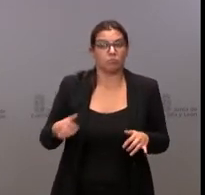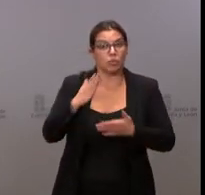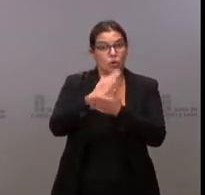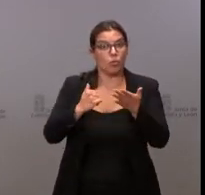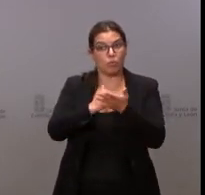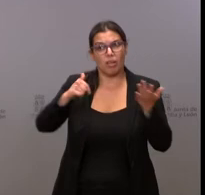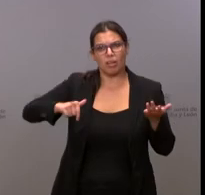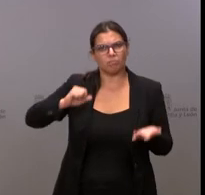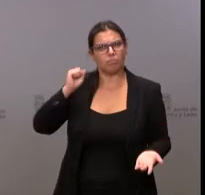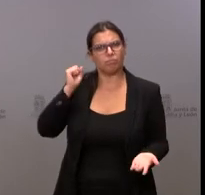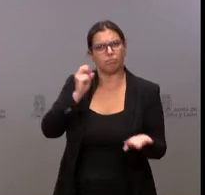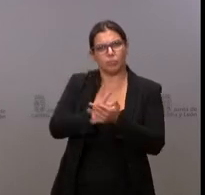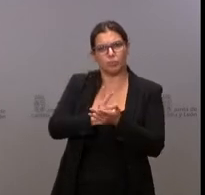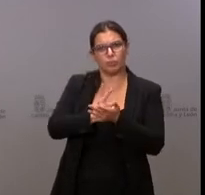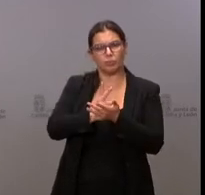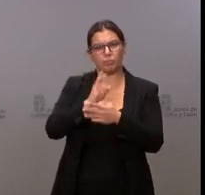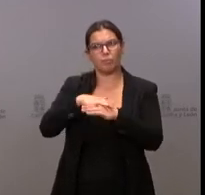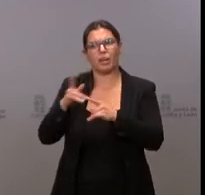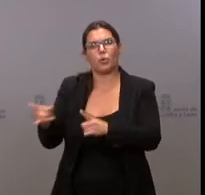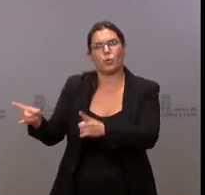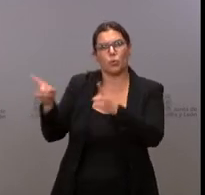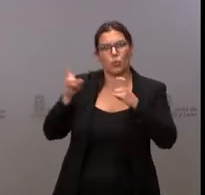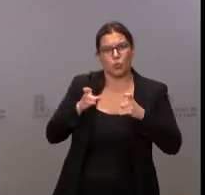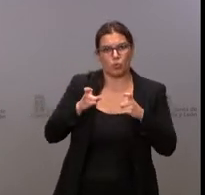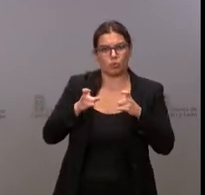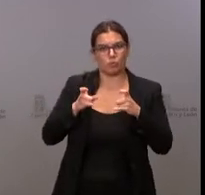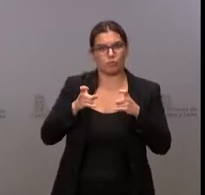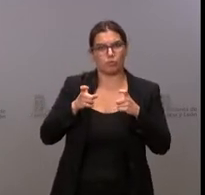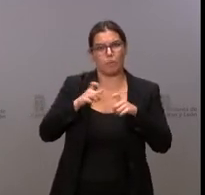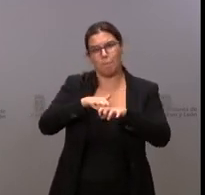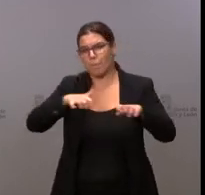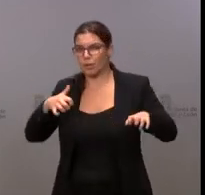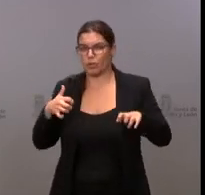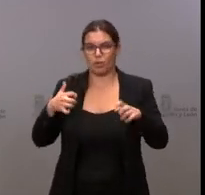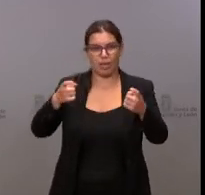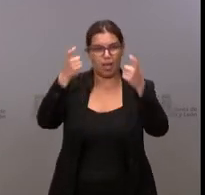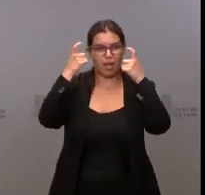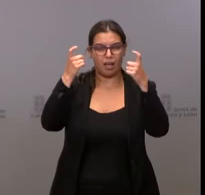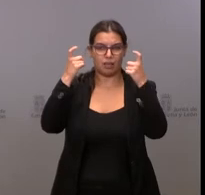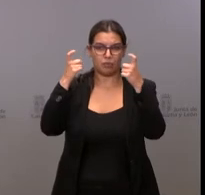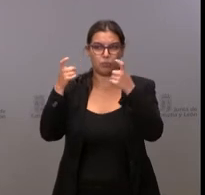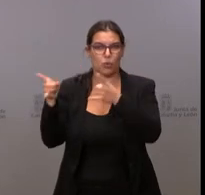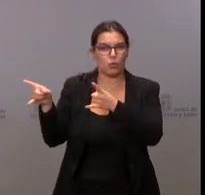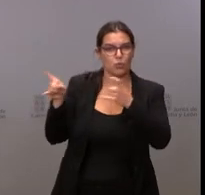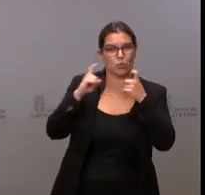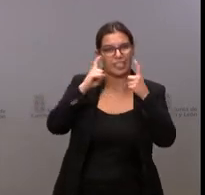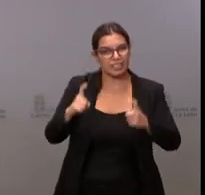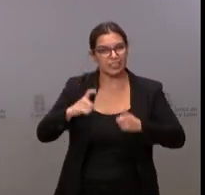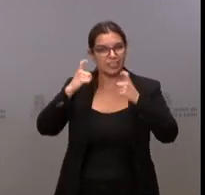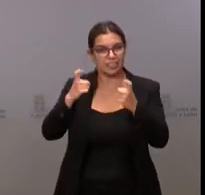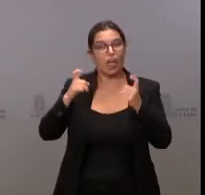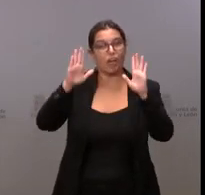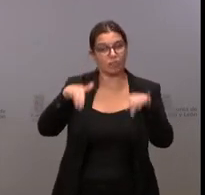más ha apostado por atraer a las aulas al mayor número posible de alumnos y hemos recibido la